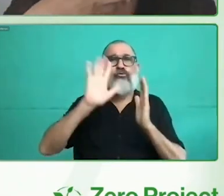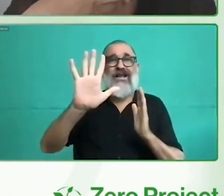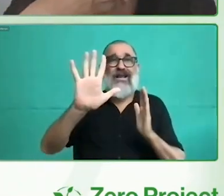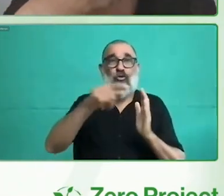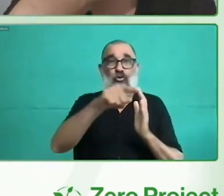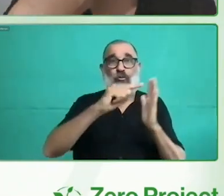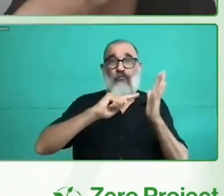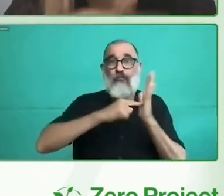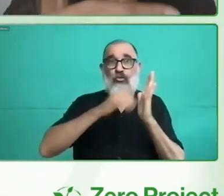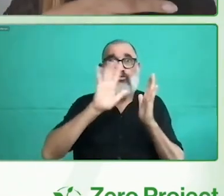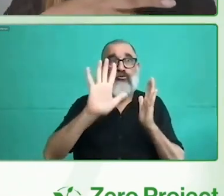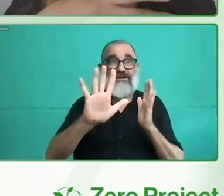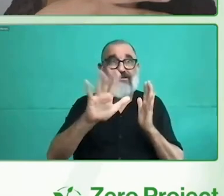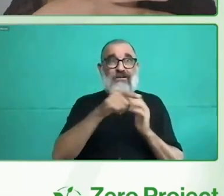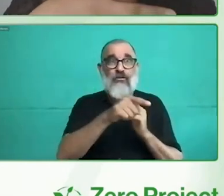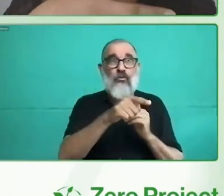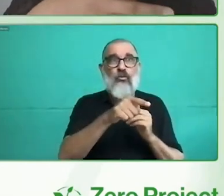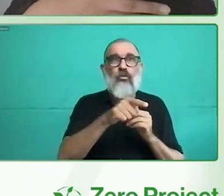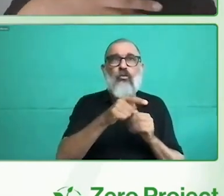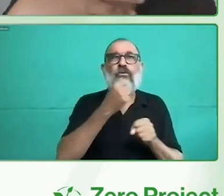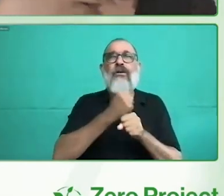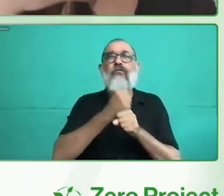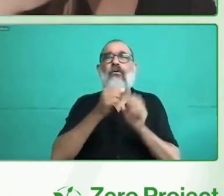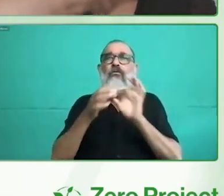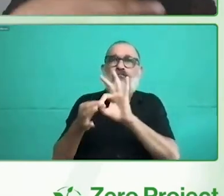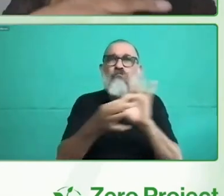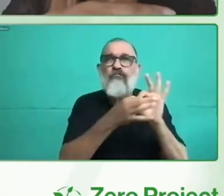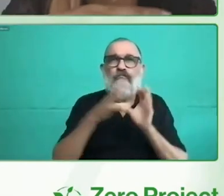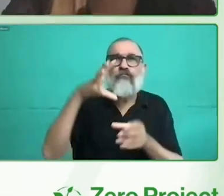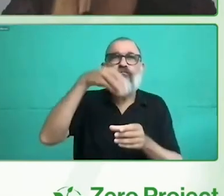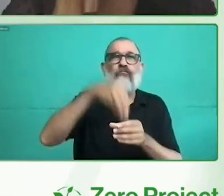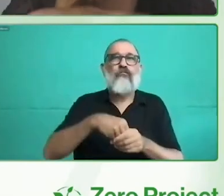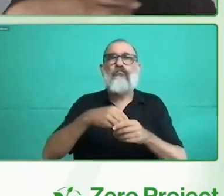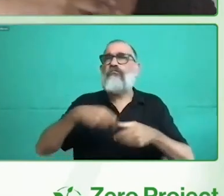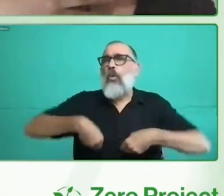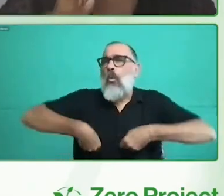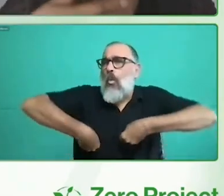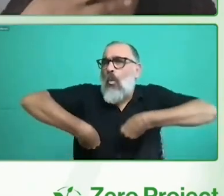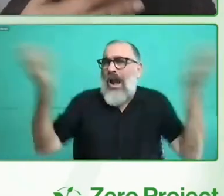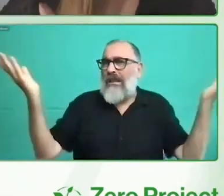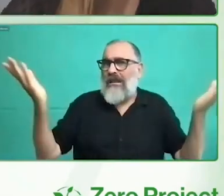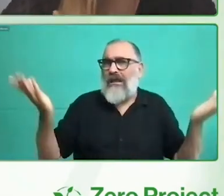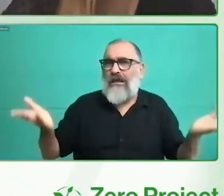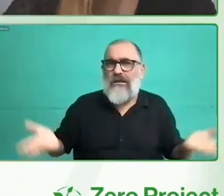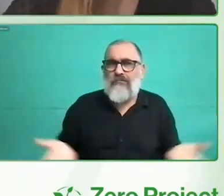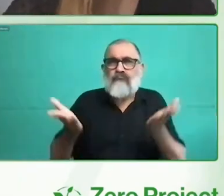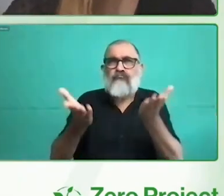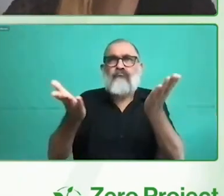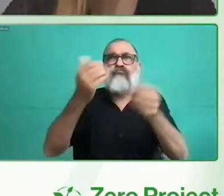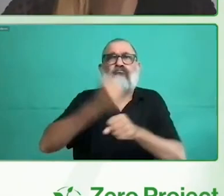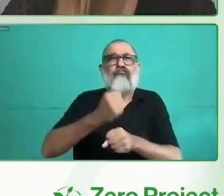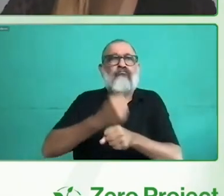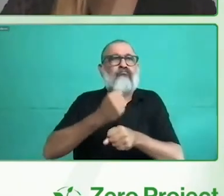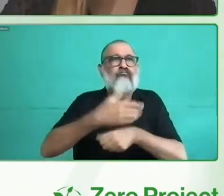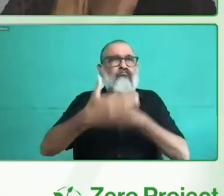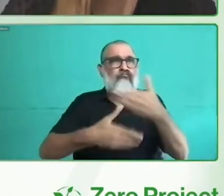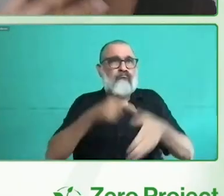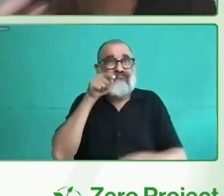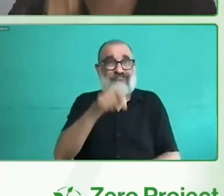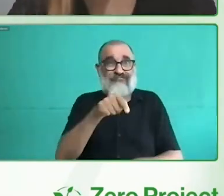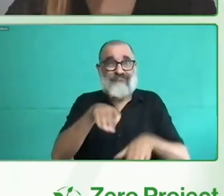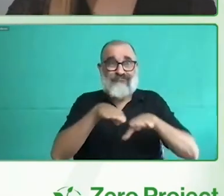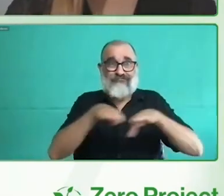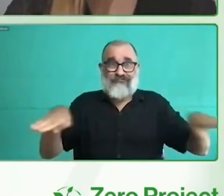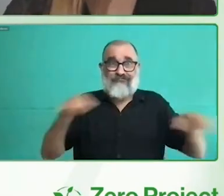creemos que impactamos en la base social, tratando de catalizar, de activar su propio espíritu emprendedor y,